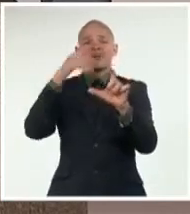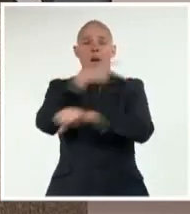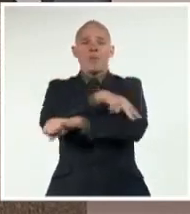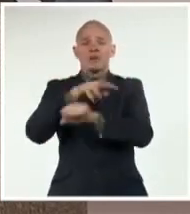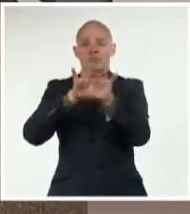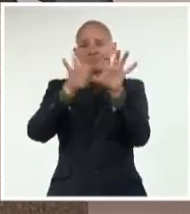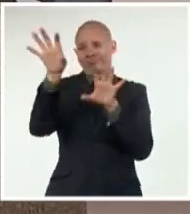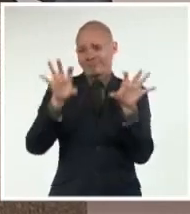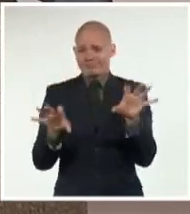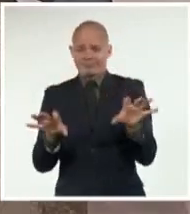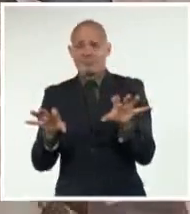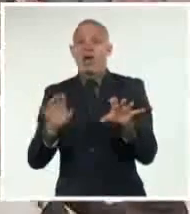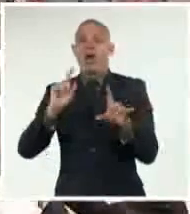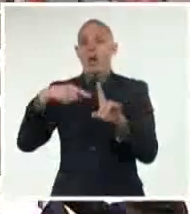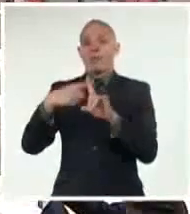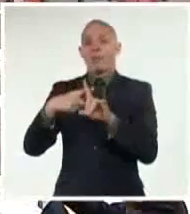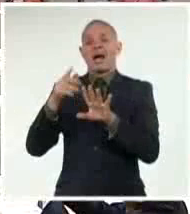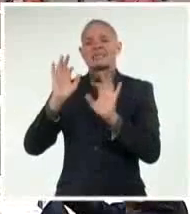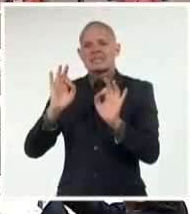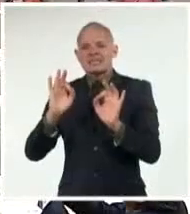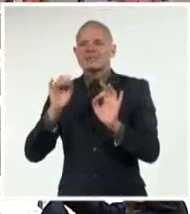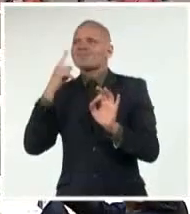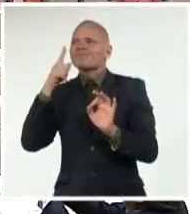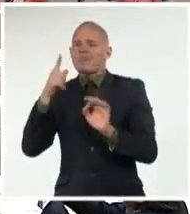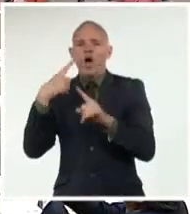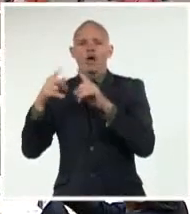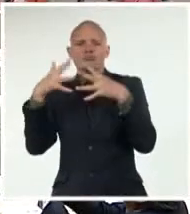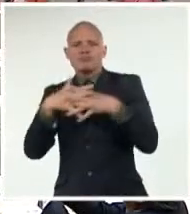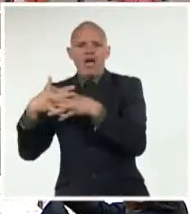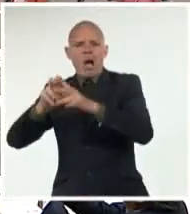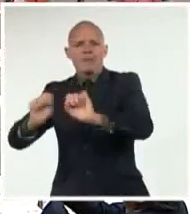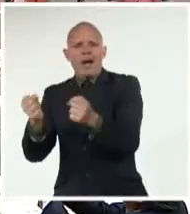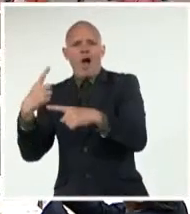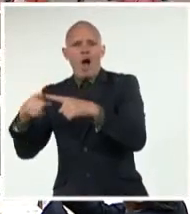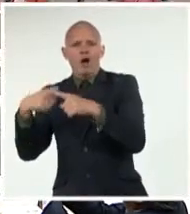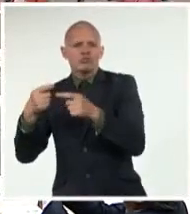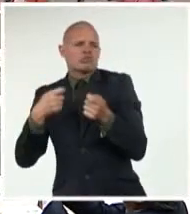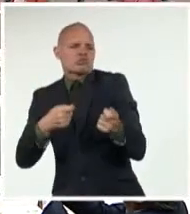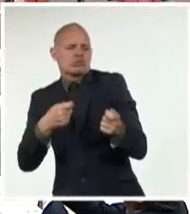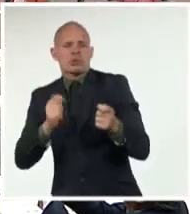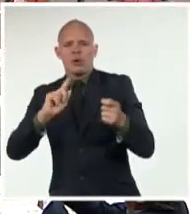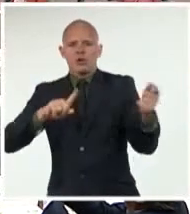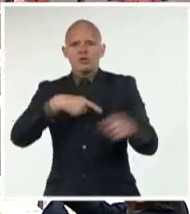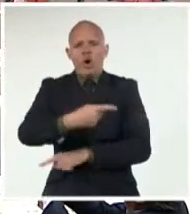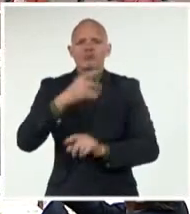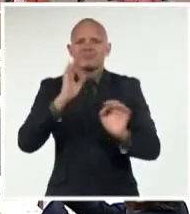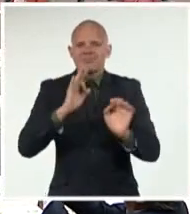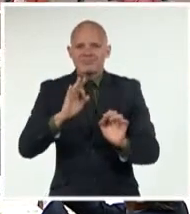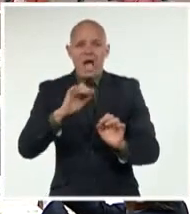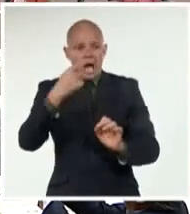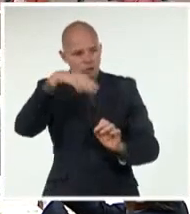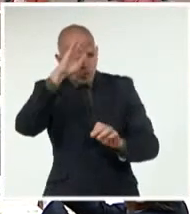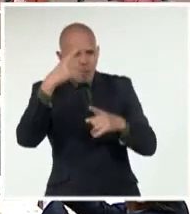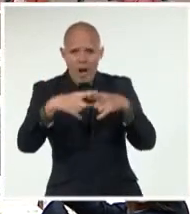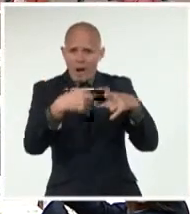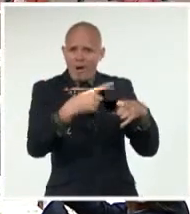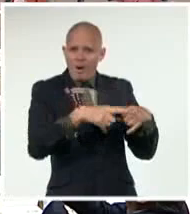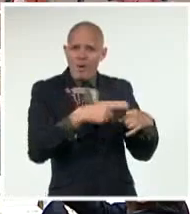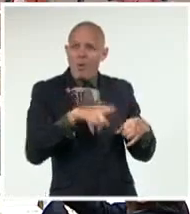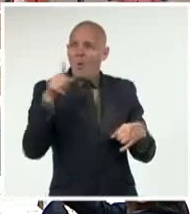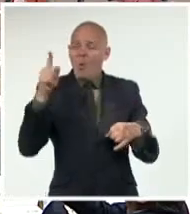feroces campañas anticomunistas que los poderes del capitalismo transnacional han convertido en dogma